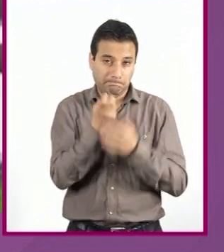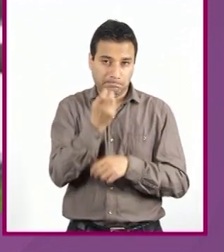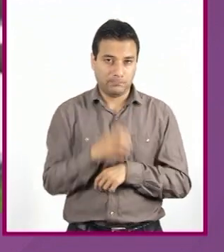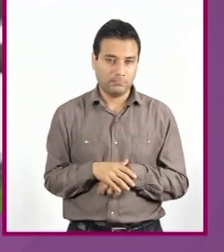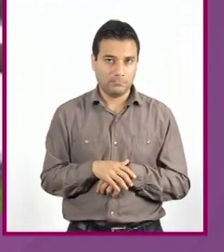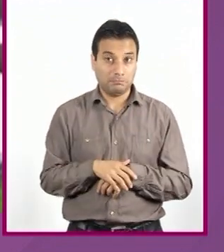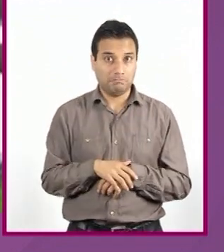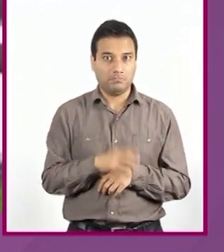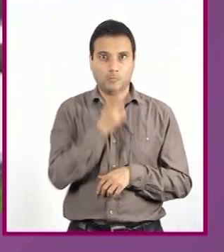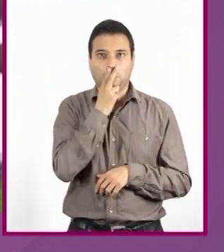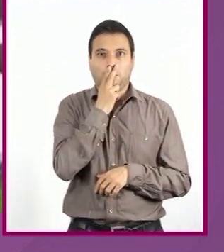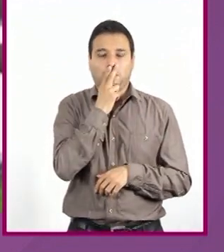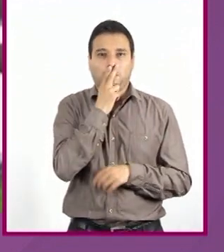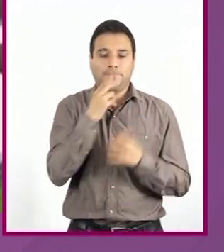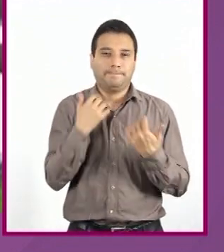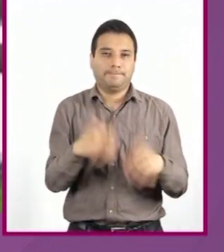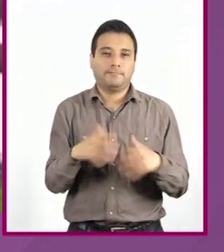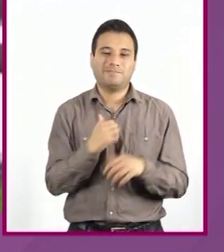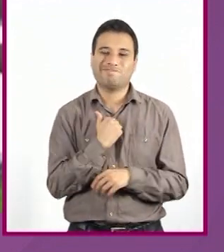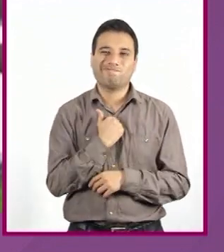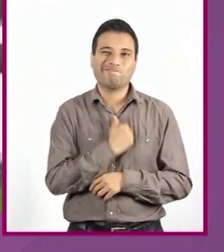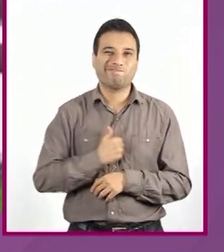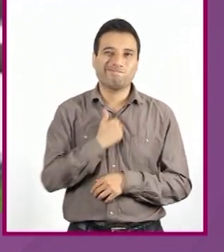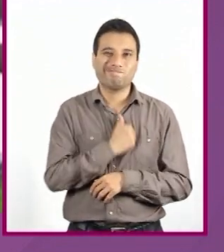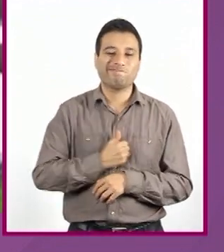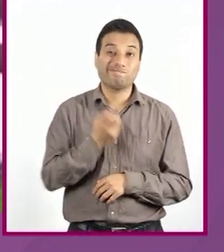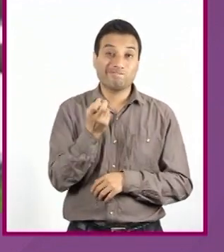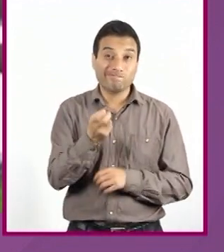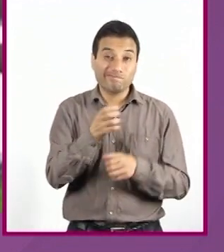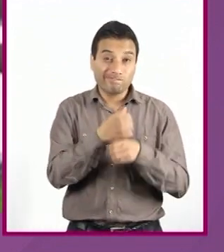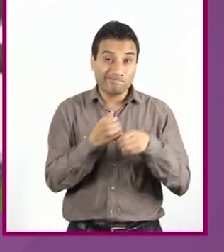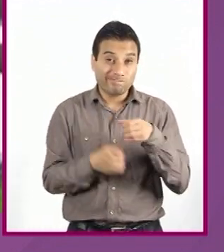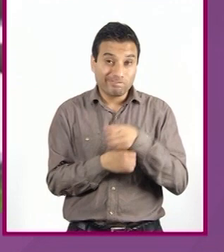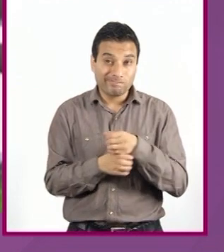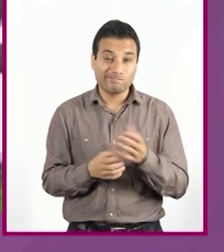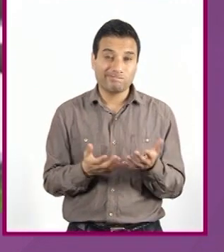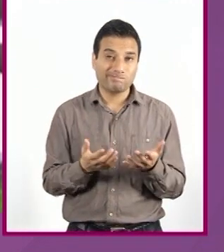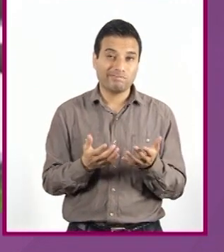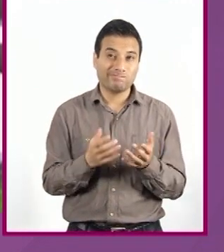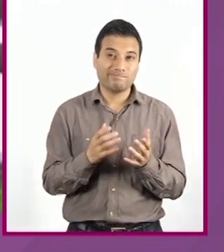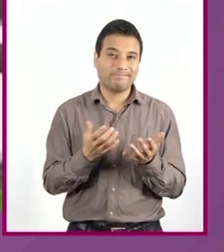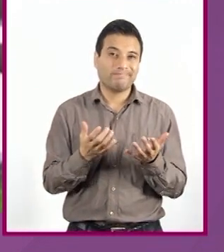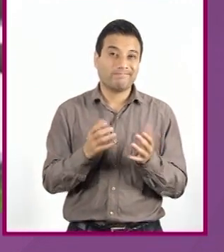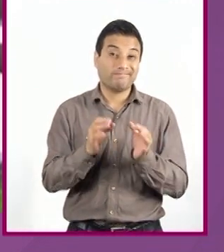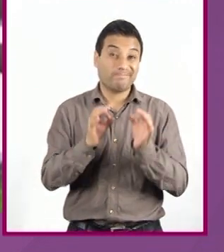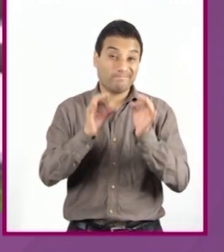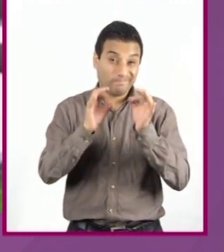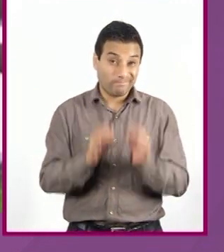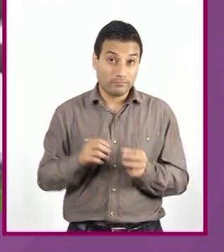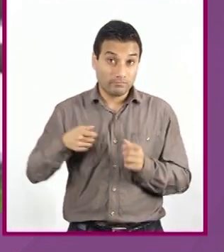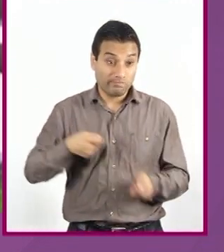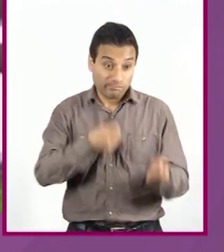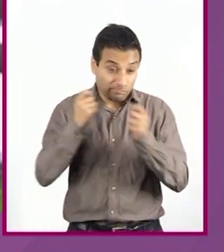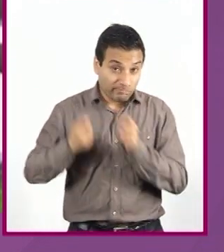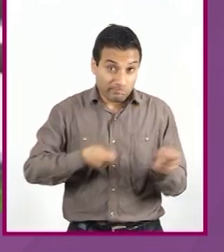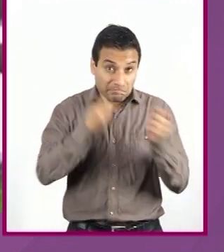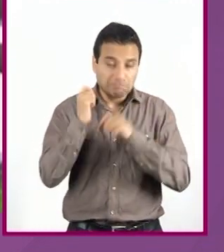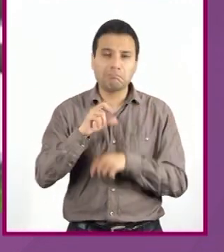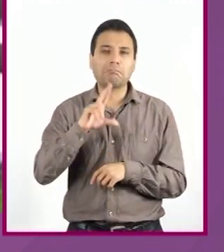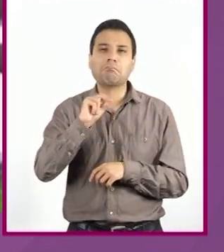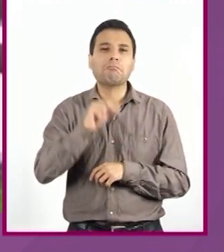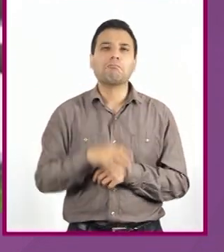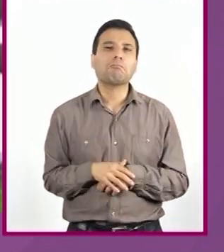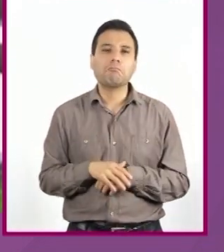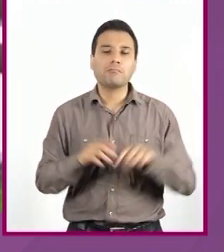están muy bien conservados. Lamentablemente, esta pieza no nos salió en contexto de excavación controlada. En los trabajos